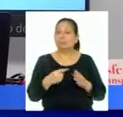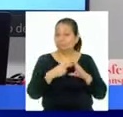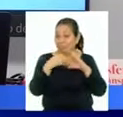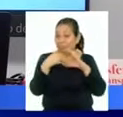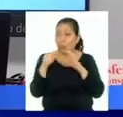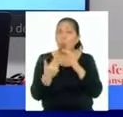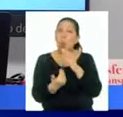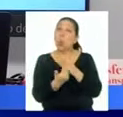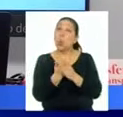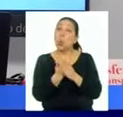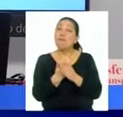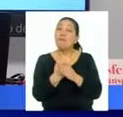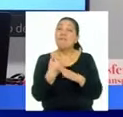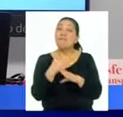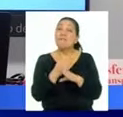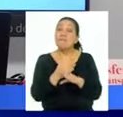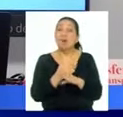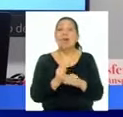lanzando la nueva sistema